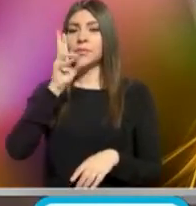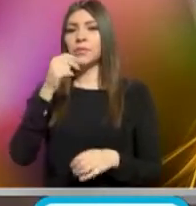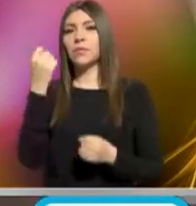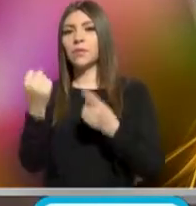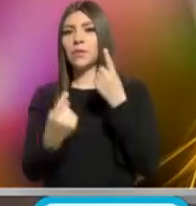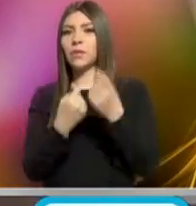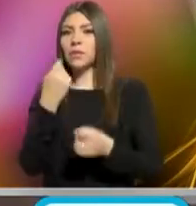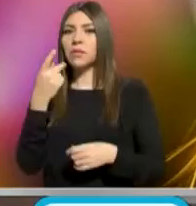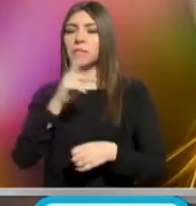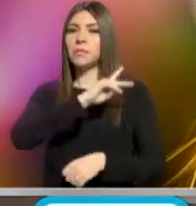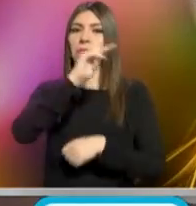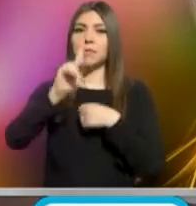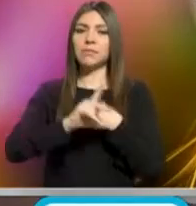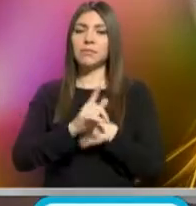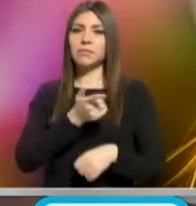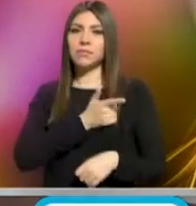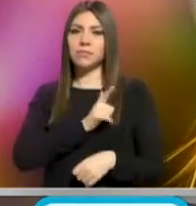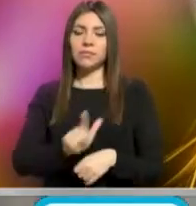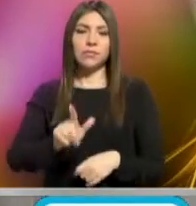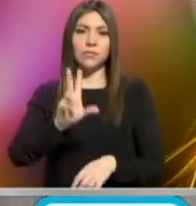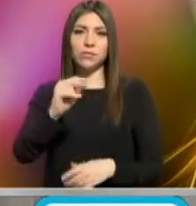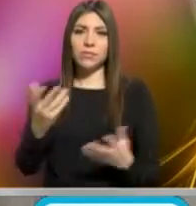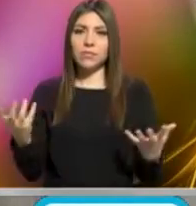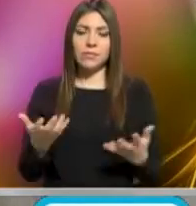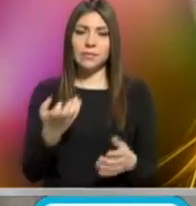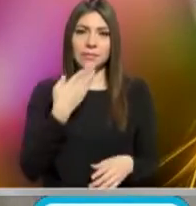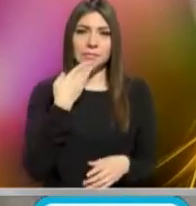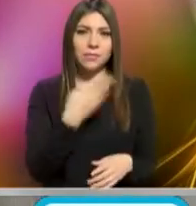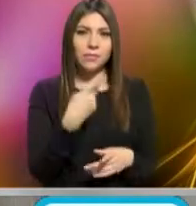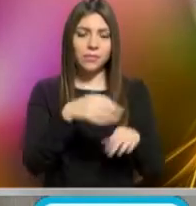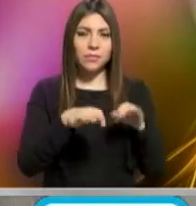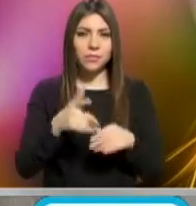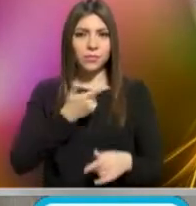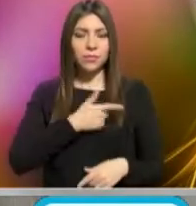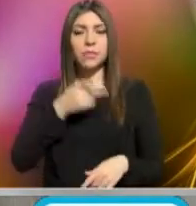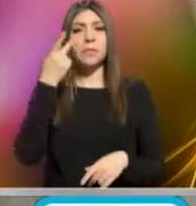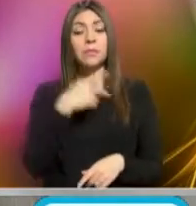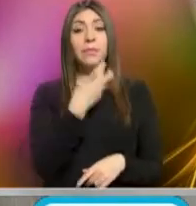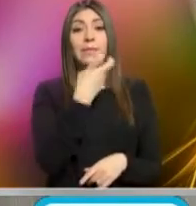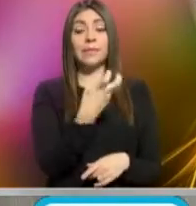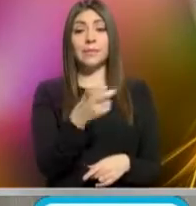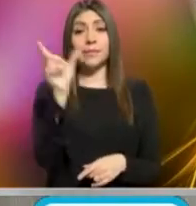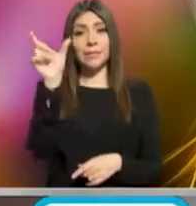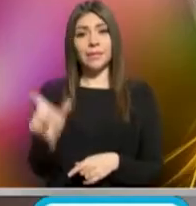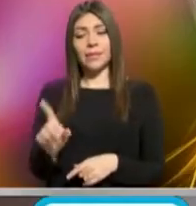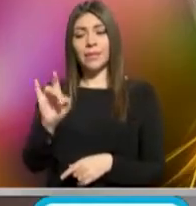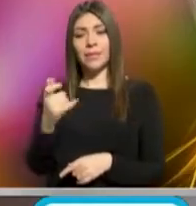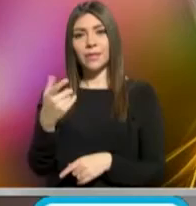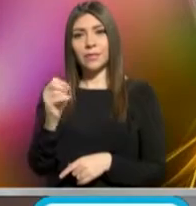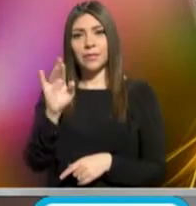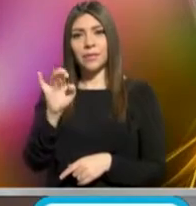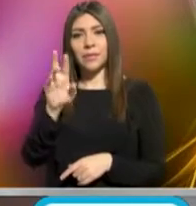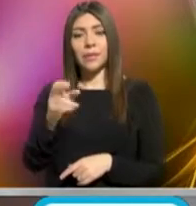salió de algunos países por haber hecho este tipo de cosas, pero un personaje sin duda de mucha